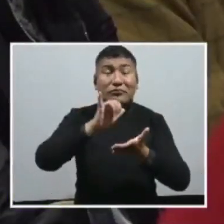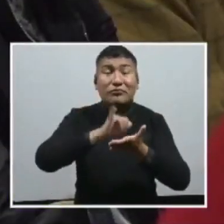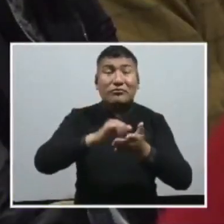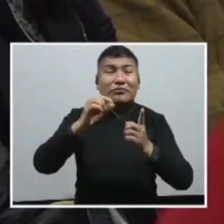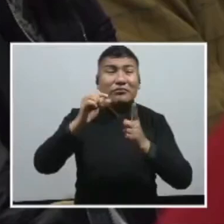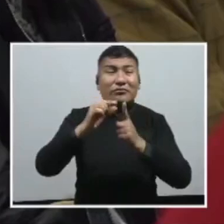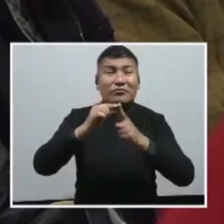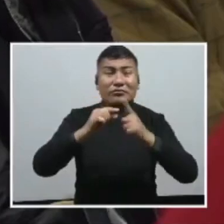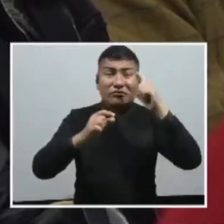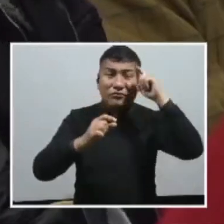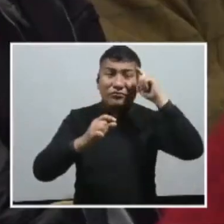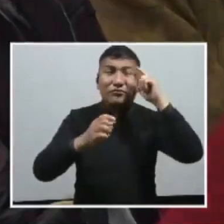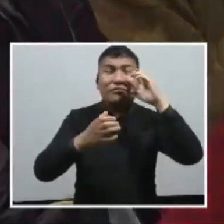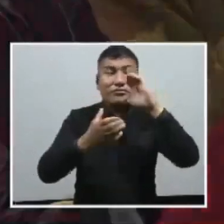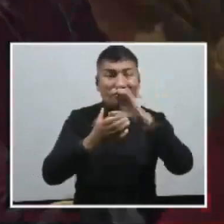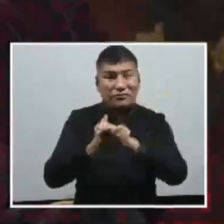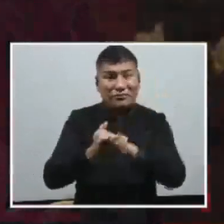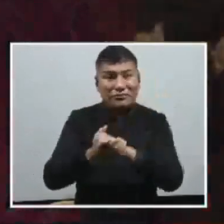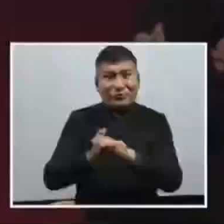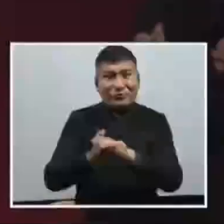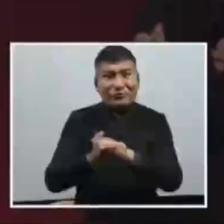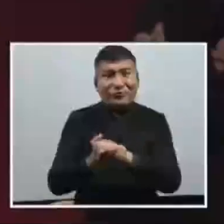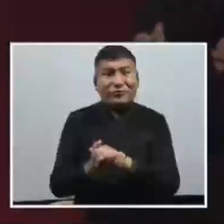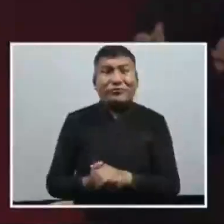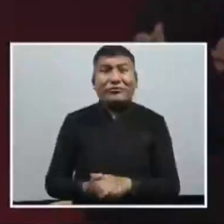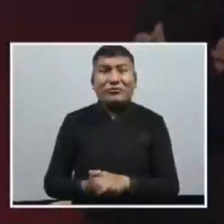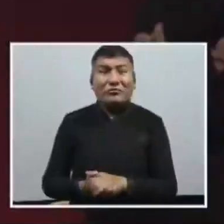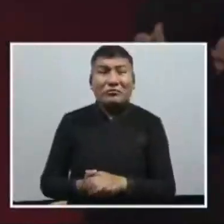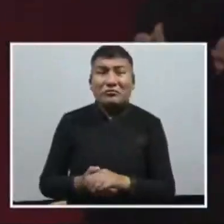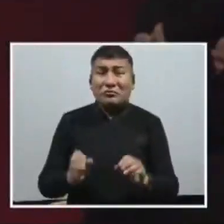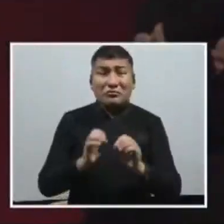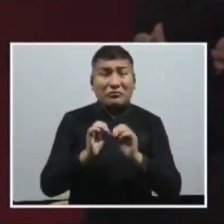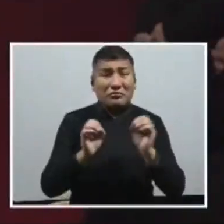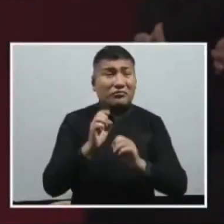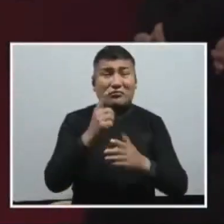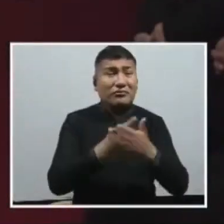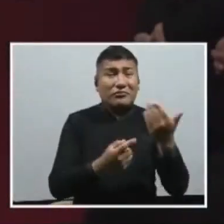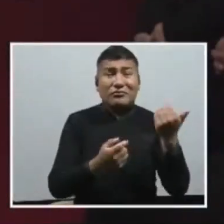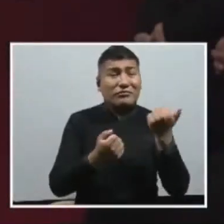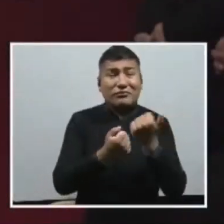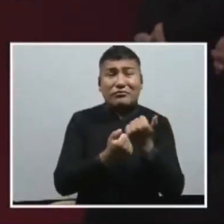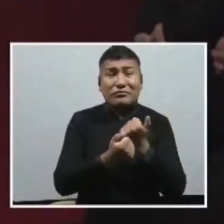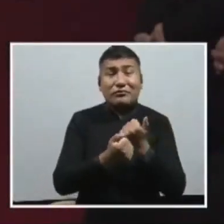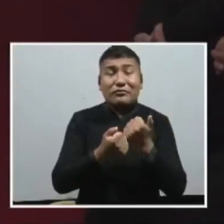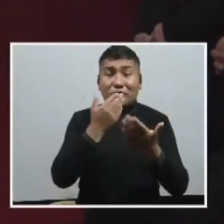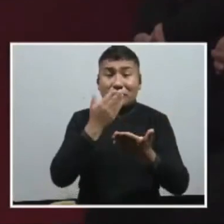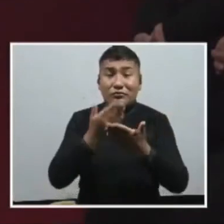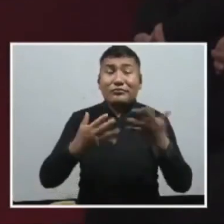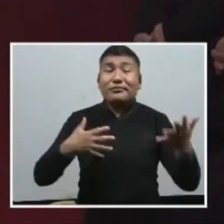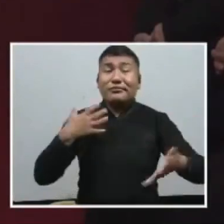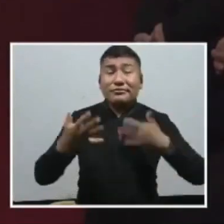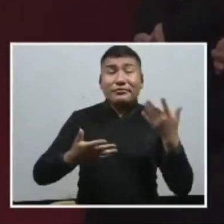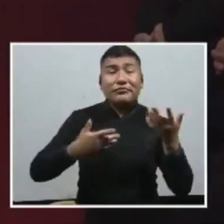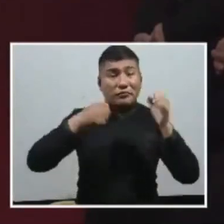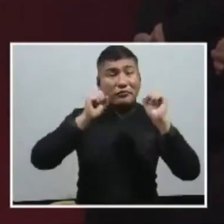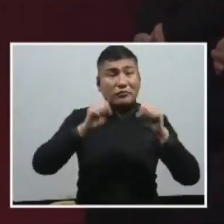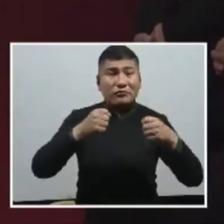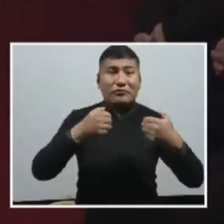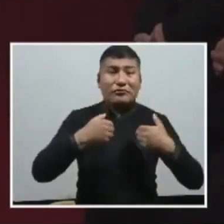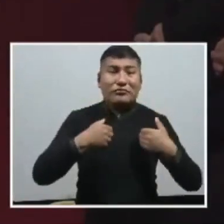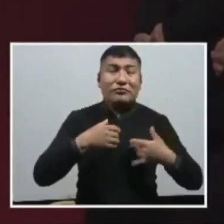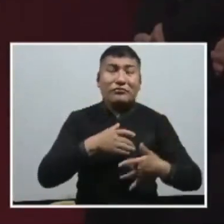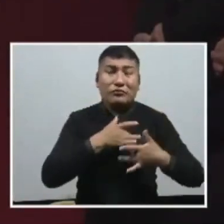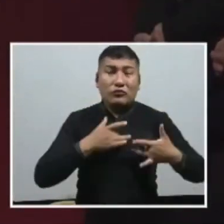palabra crédito, ¿no? No da crédito, pues, al bien y a la alegría que pueda tener en el corazón esa